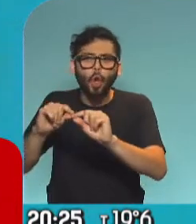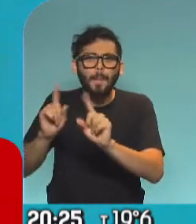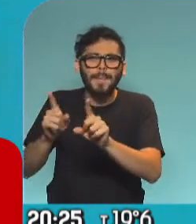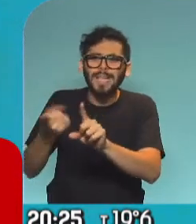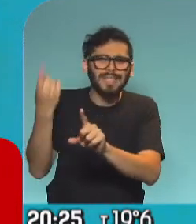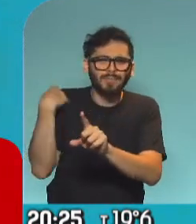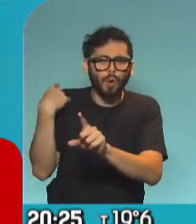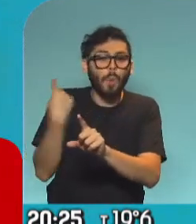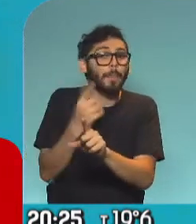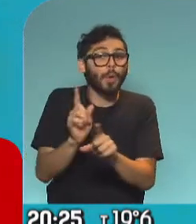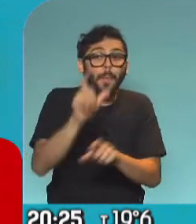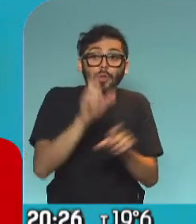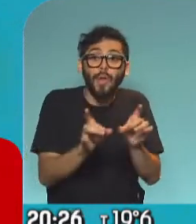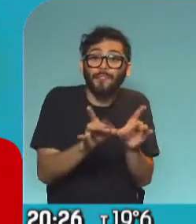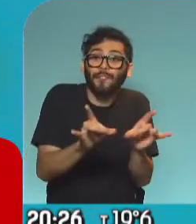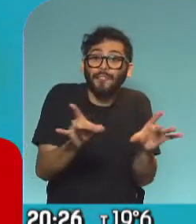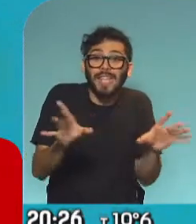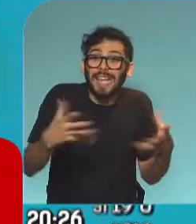la cantidad de infectados que